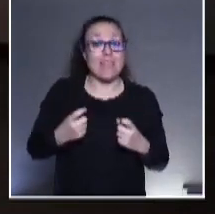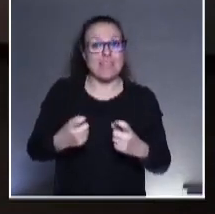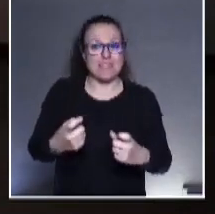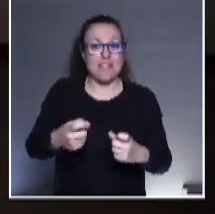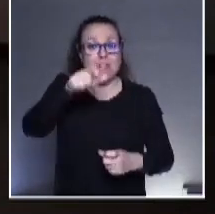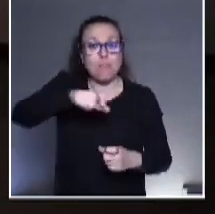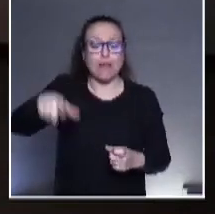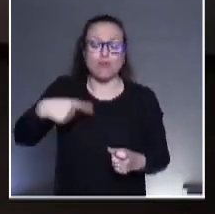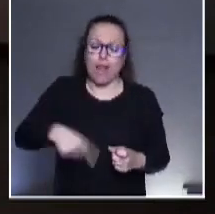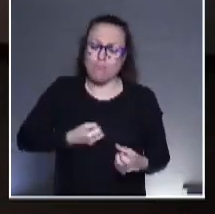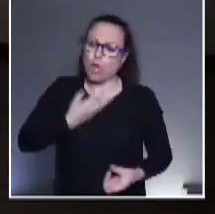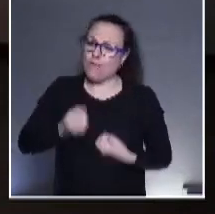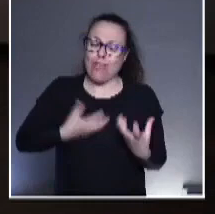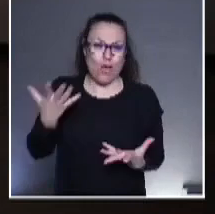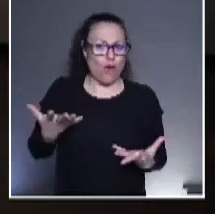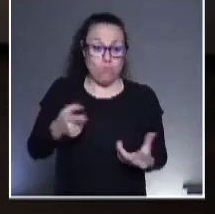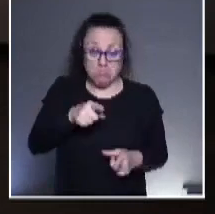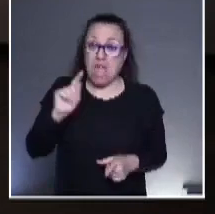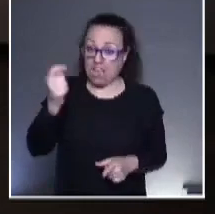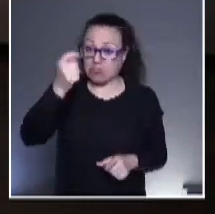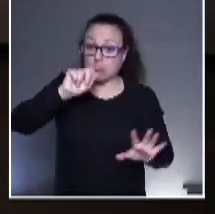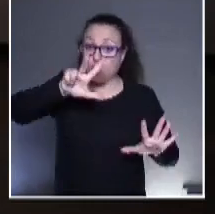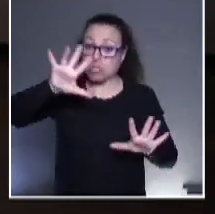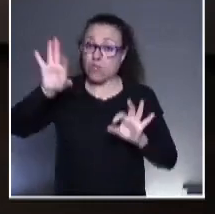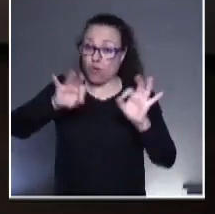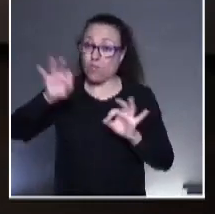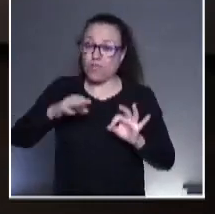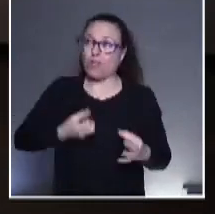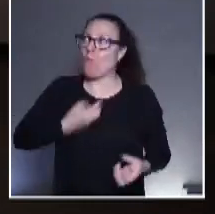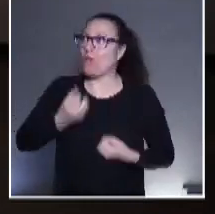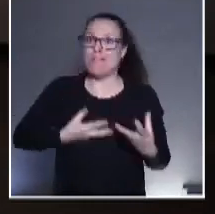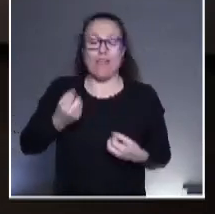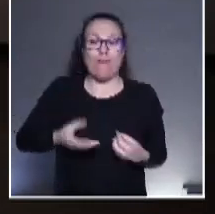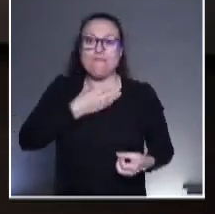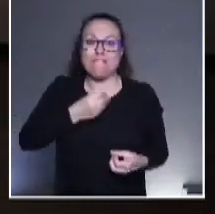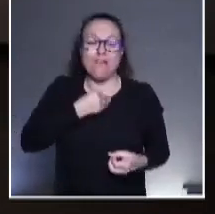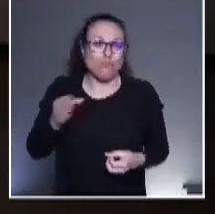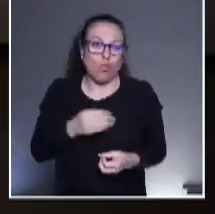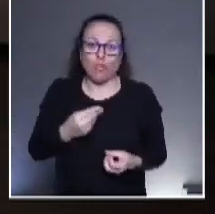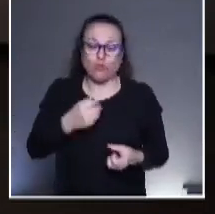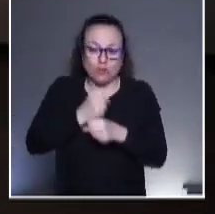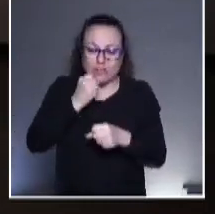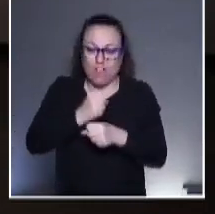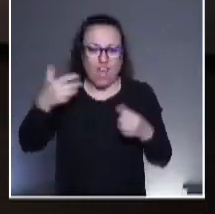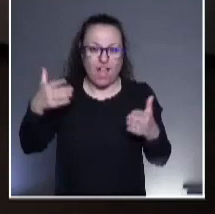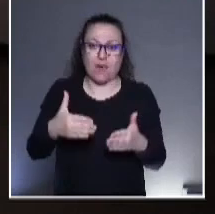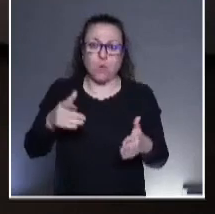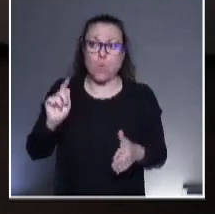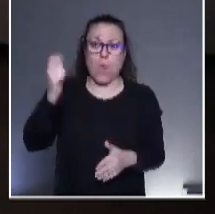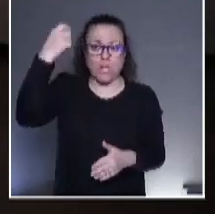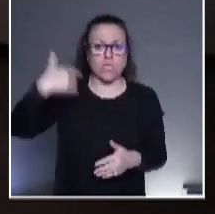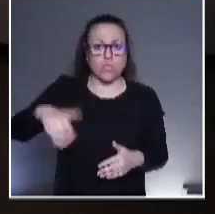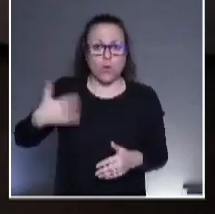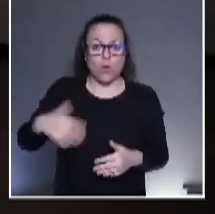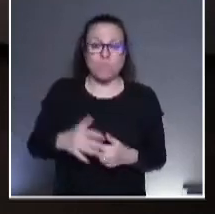altamente motivadas. Bueno, yo creo que en eso hemos tenido un éxito casi del 85%. Es decir, naturalmente nada es un éxito completo a este respecto.